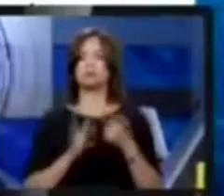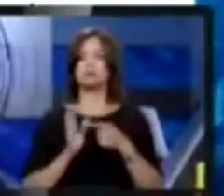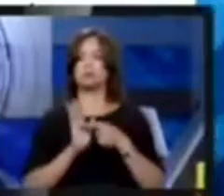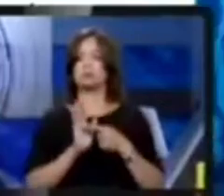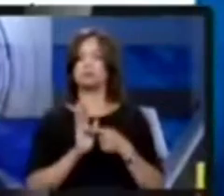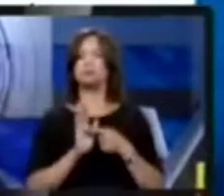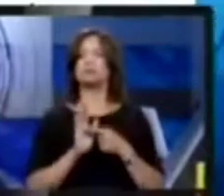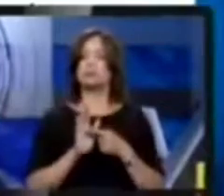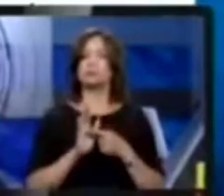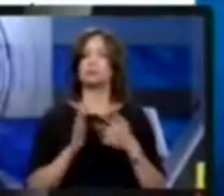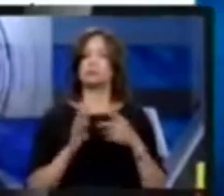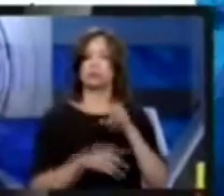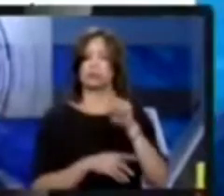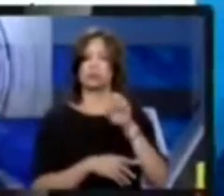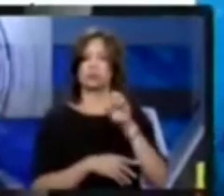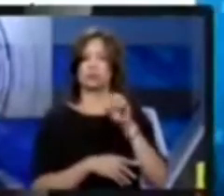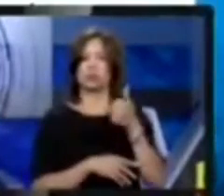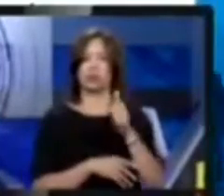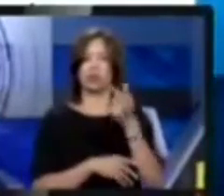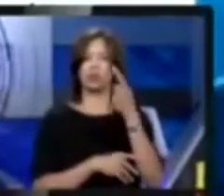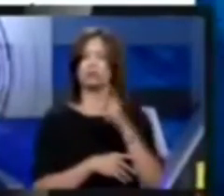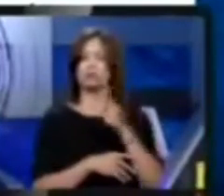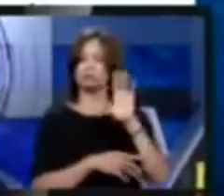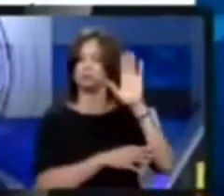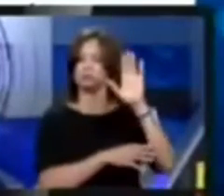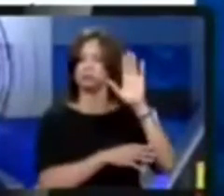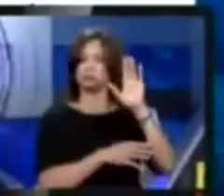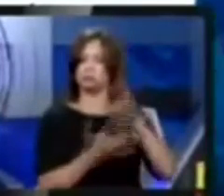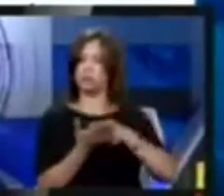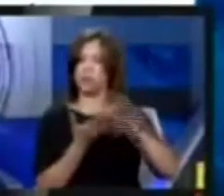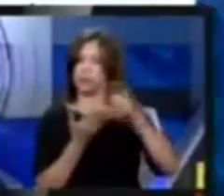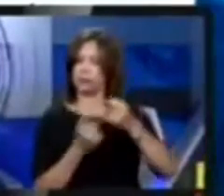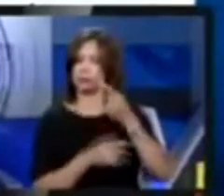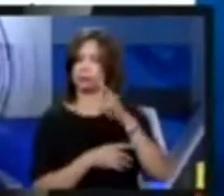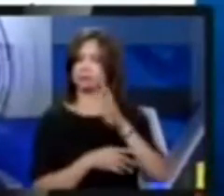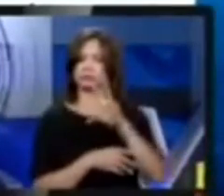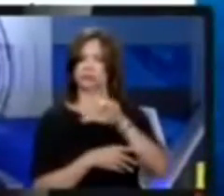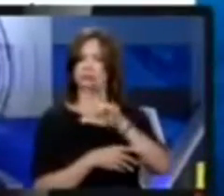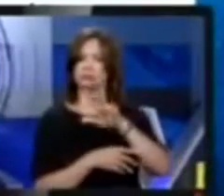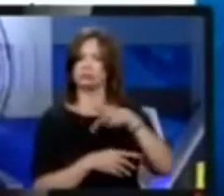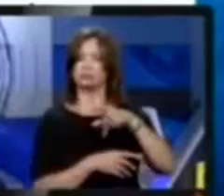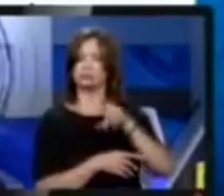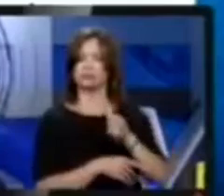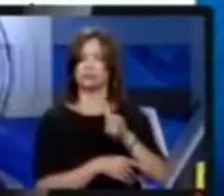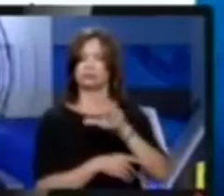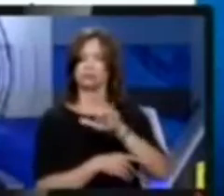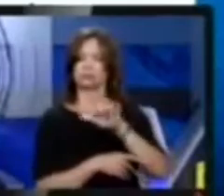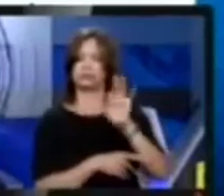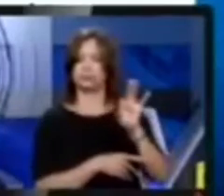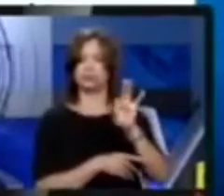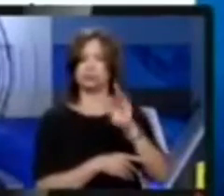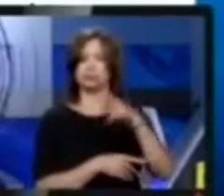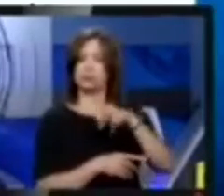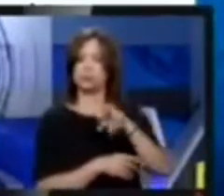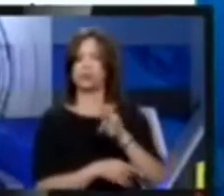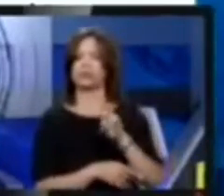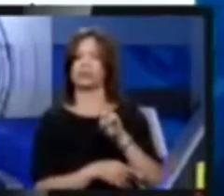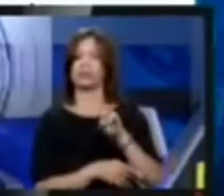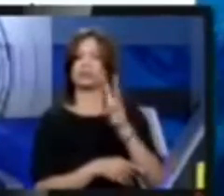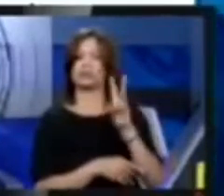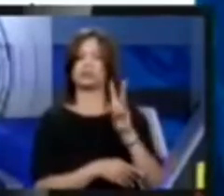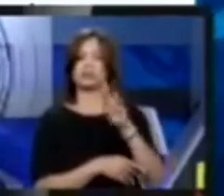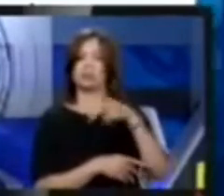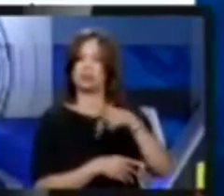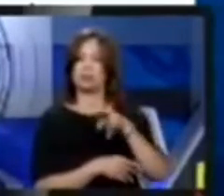presentes, escuche bien, 110 dieron su voto a favor, de ellos 63 del PLD, 39 del PRD,